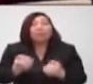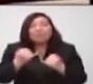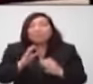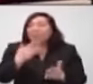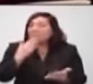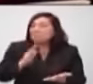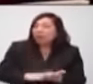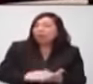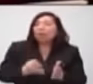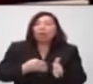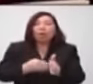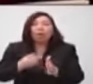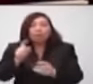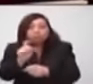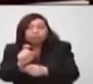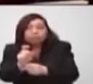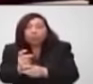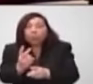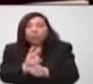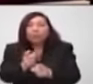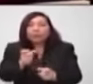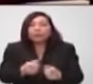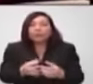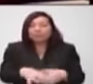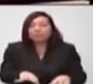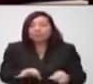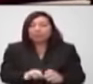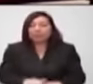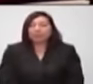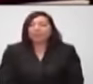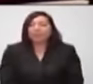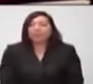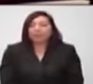informal, en ordenar y en enseñar la seguridad vial, que es tan importante.